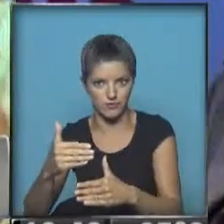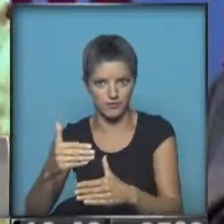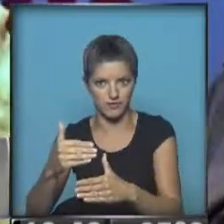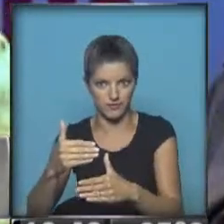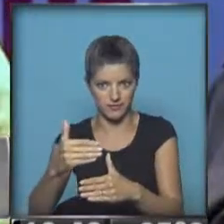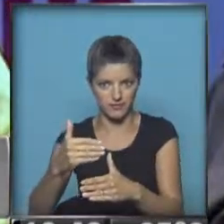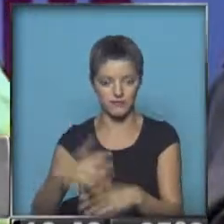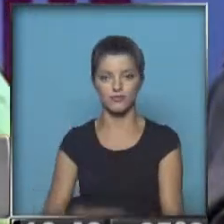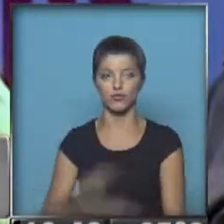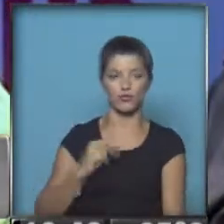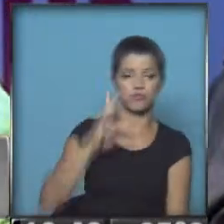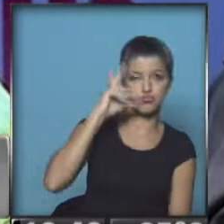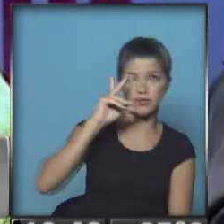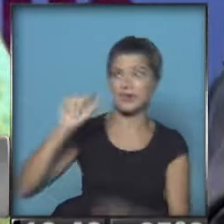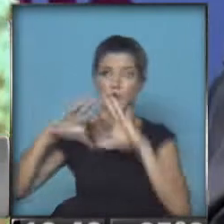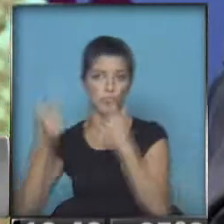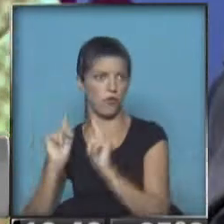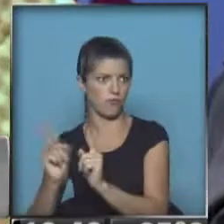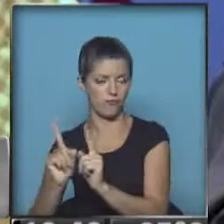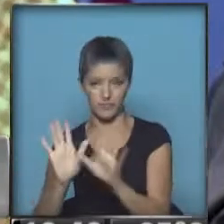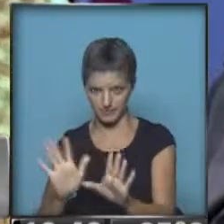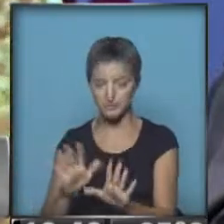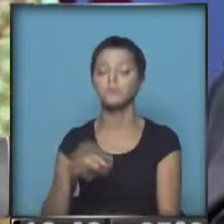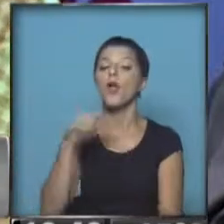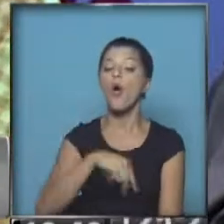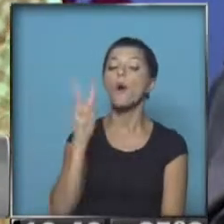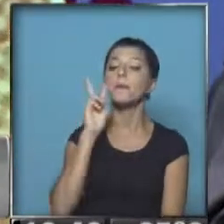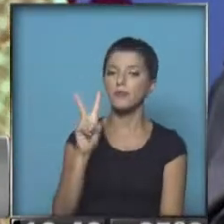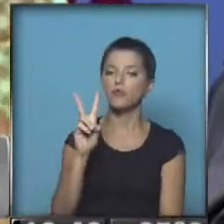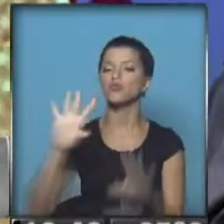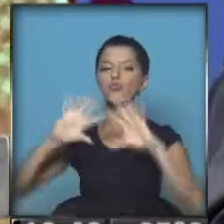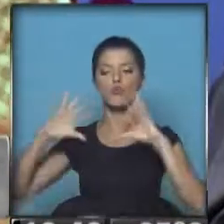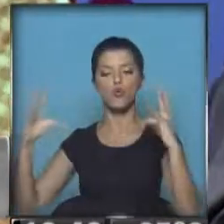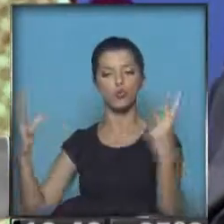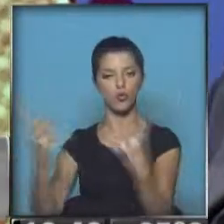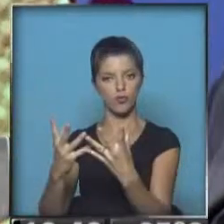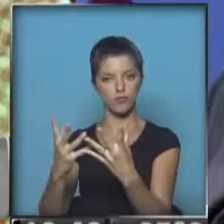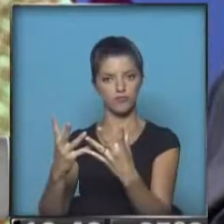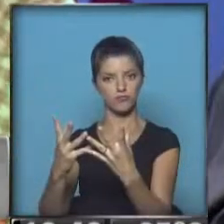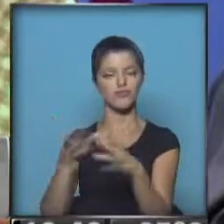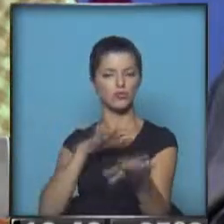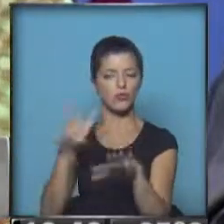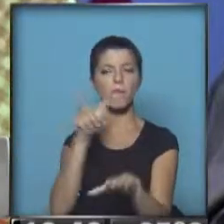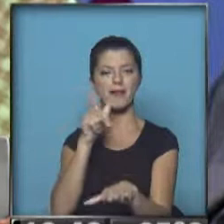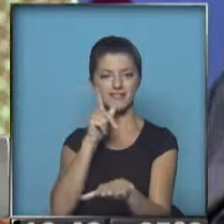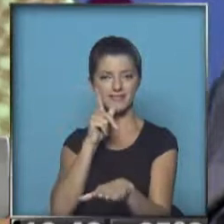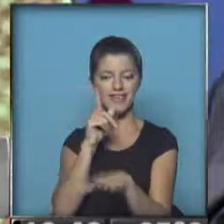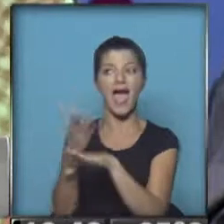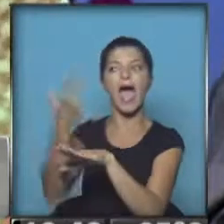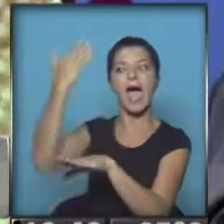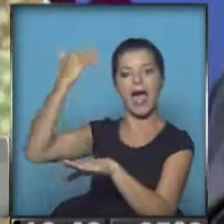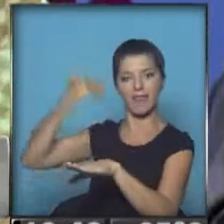que el resto del mundo. Hoy vemos un mundo en condiciones muy similares a las que tenía la